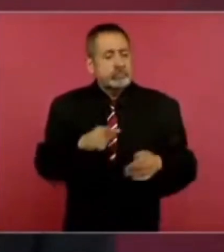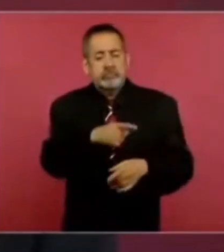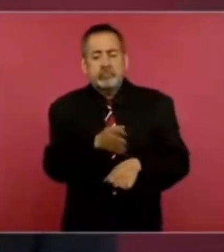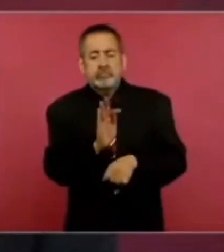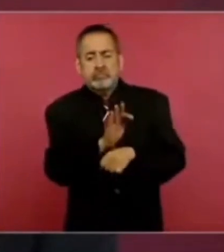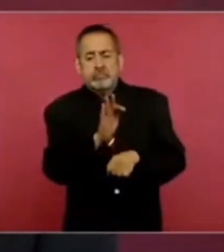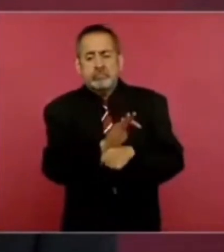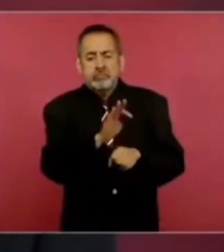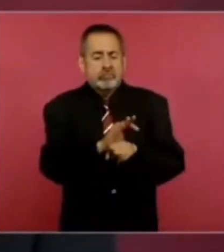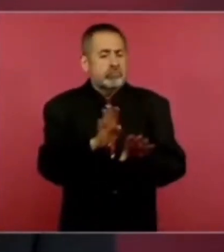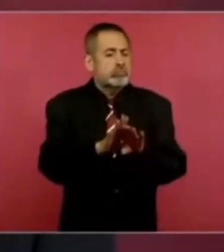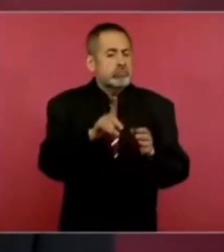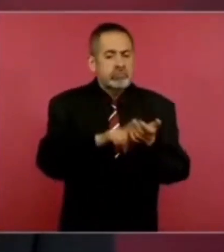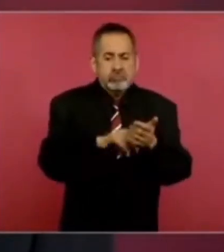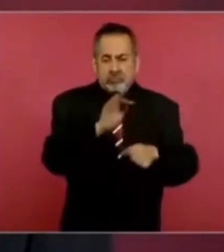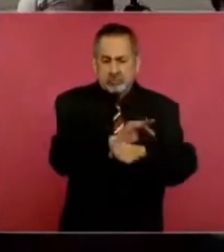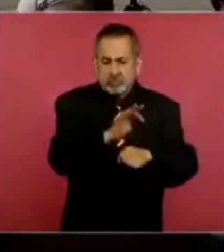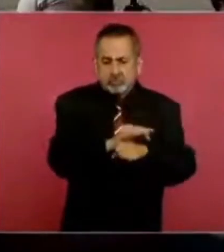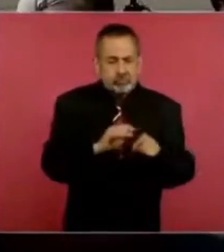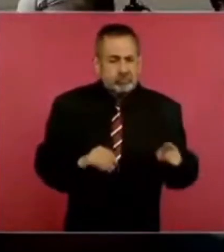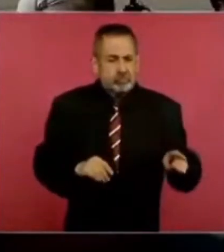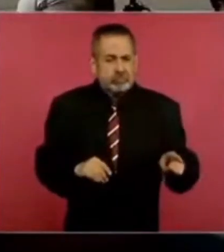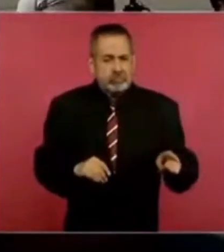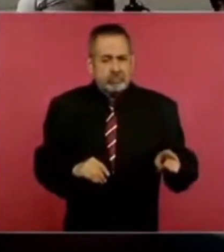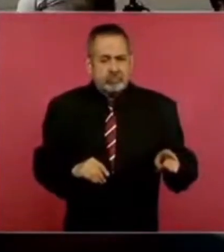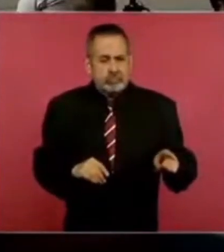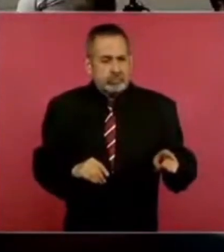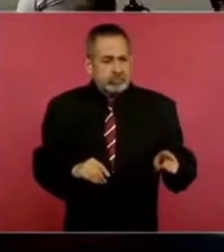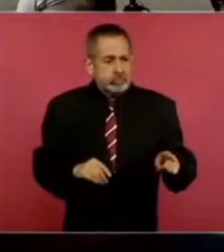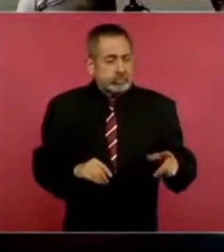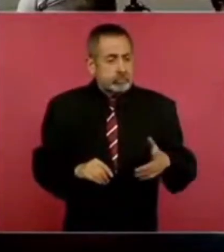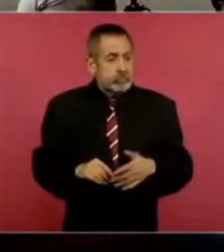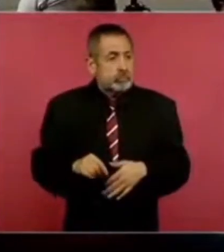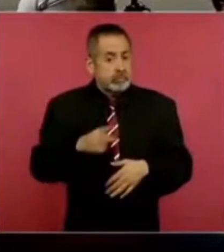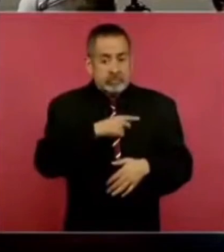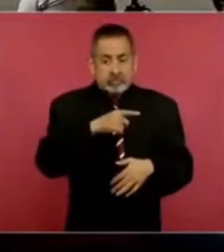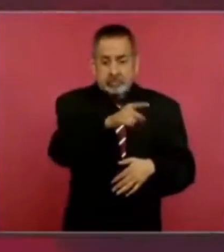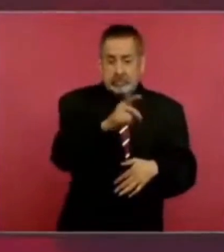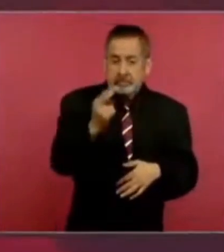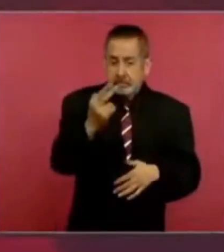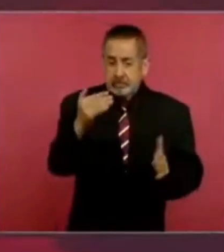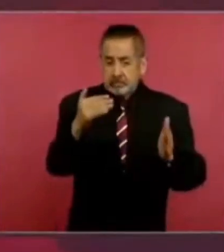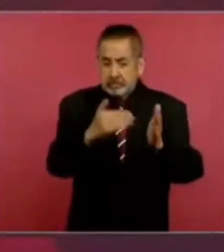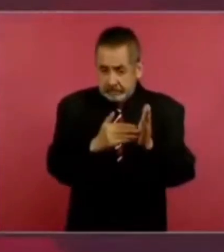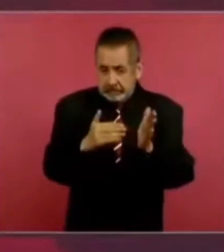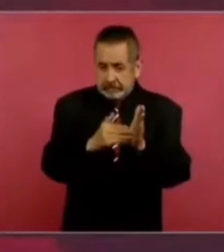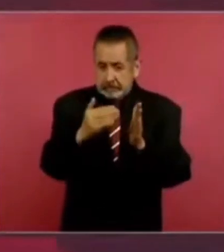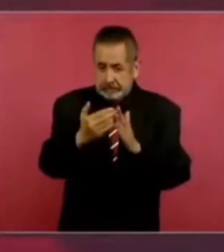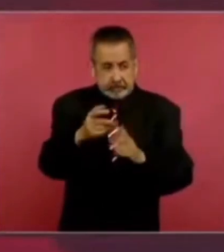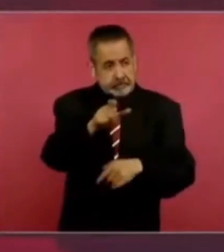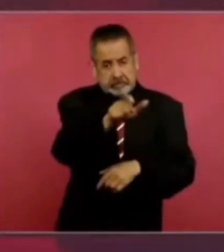protegiendo a quien debe pagar 25,000 millones de pesos